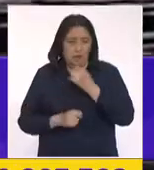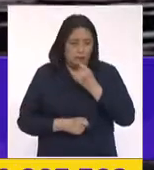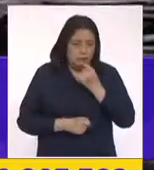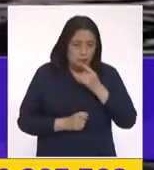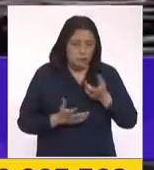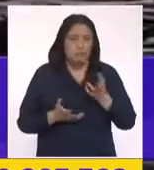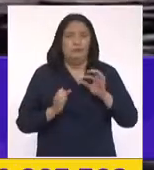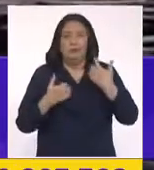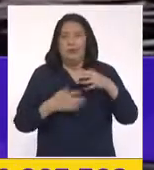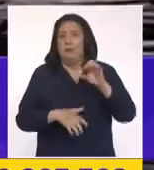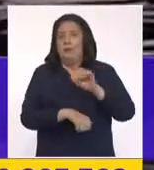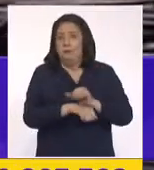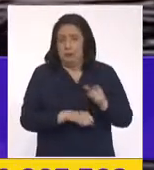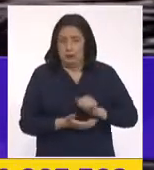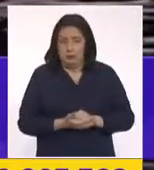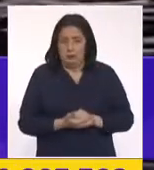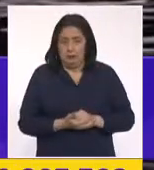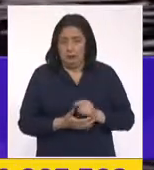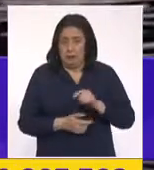Ya tenían